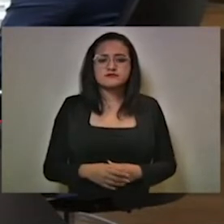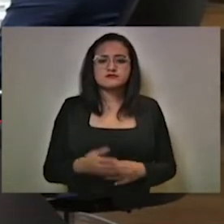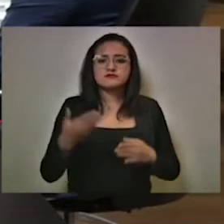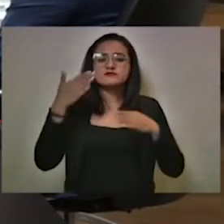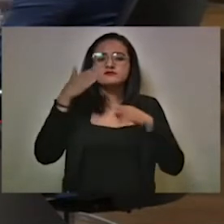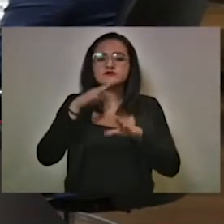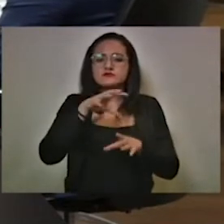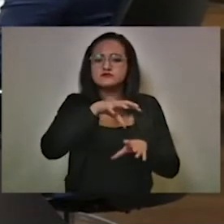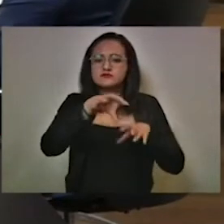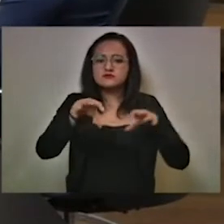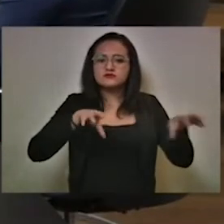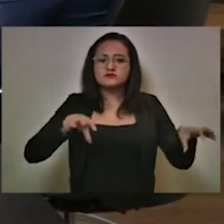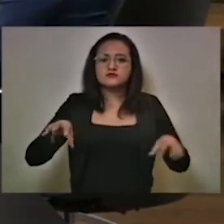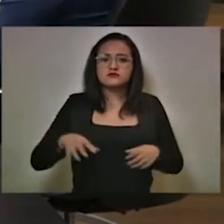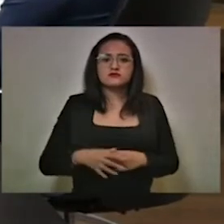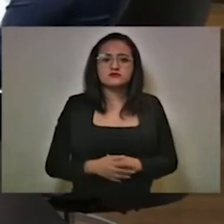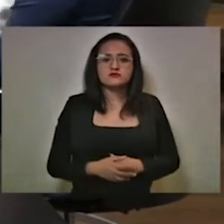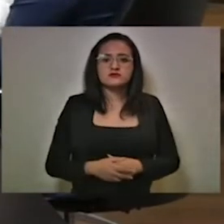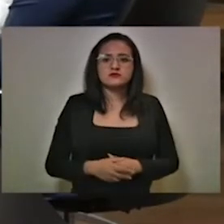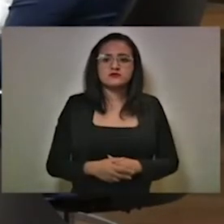sobre regiones